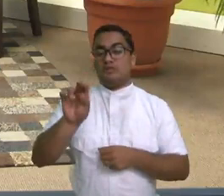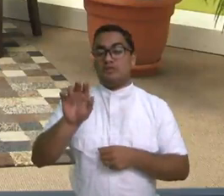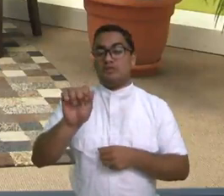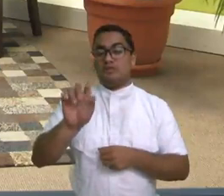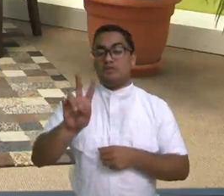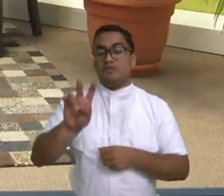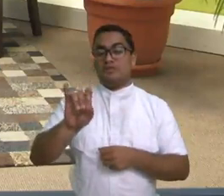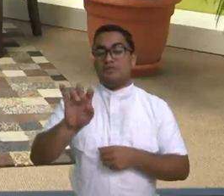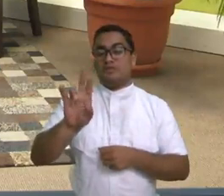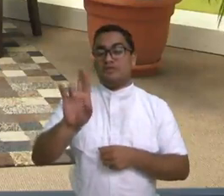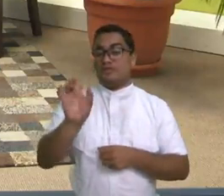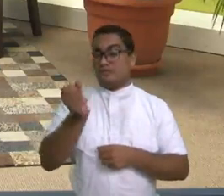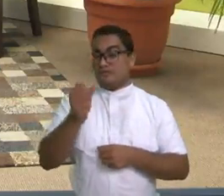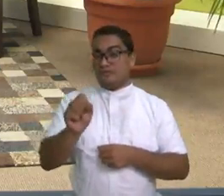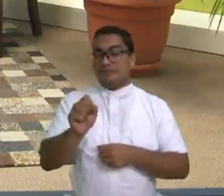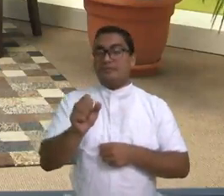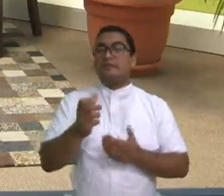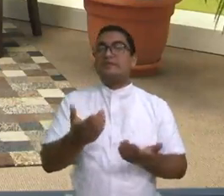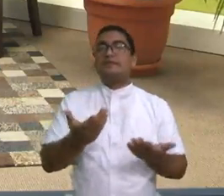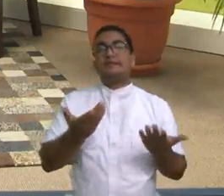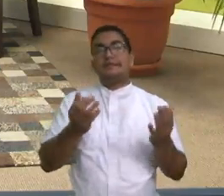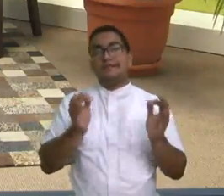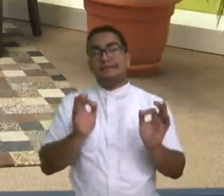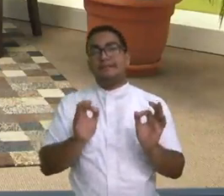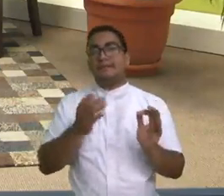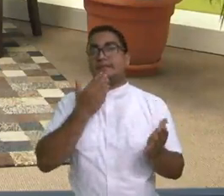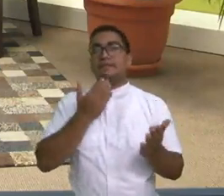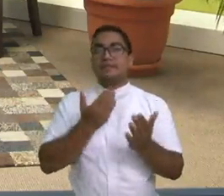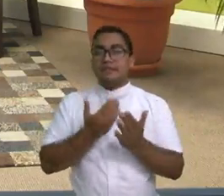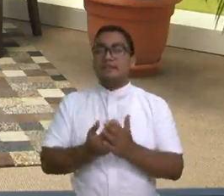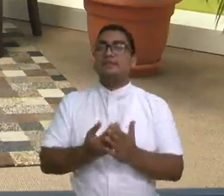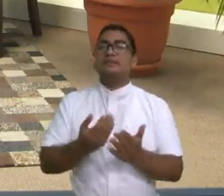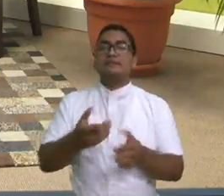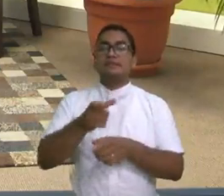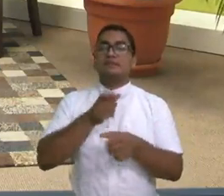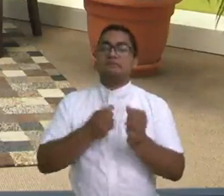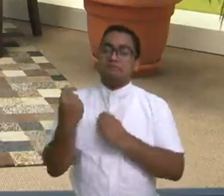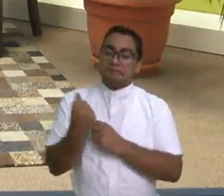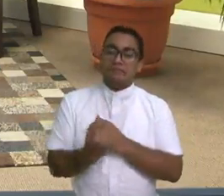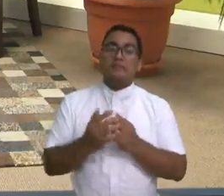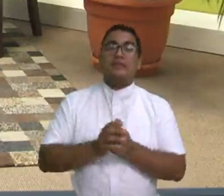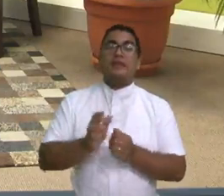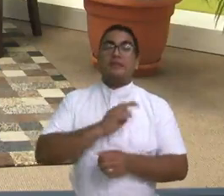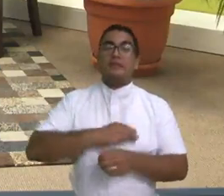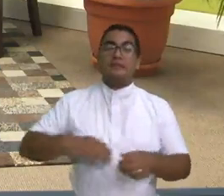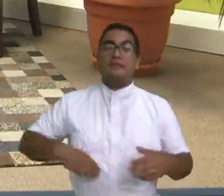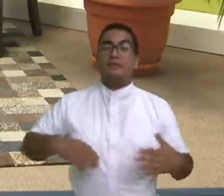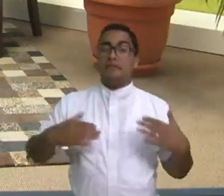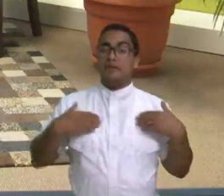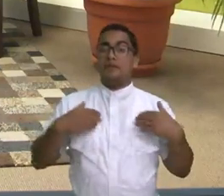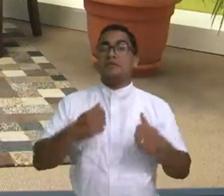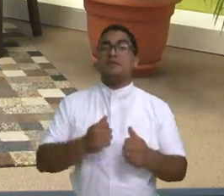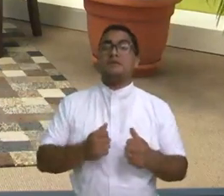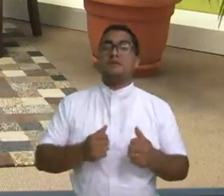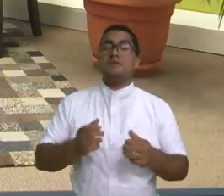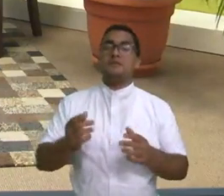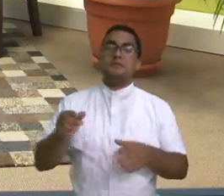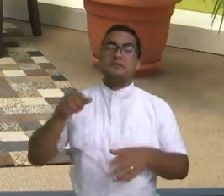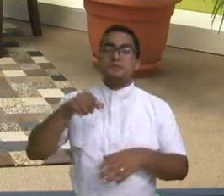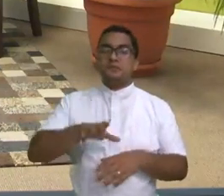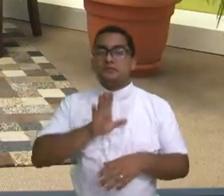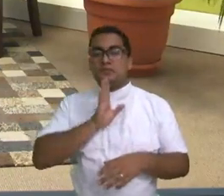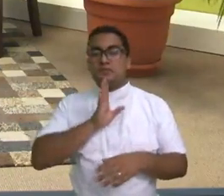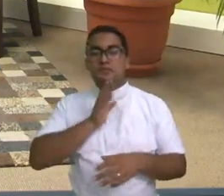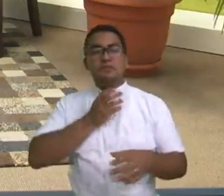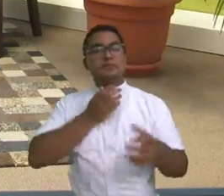Bueno, gracias por la invitación. Nosotros como Ministerio de Salud, pues, aprovechamos este espacio que ustedes nos permiten para dirigirnos a